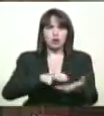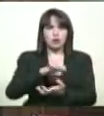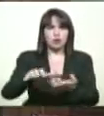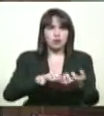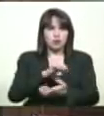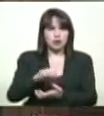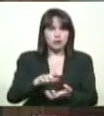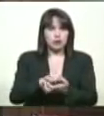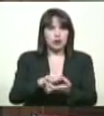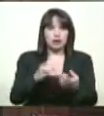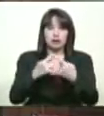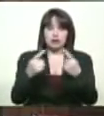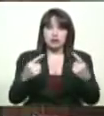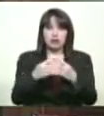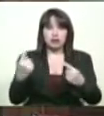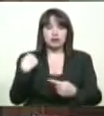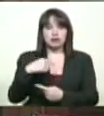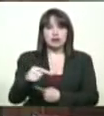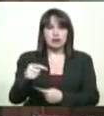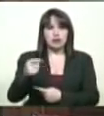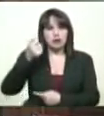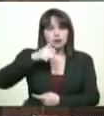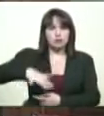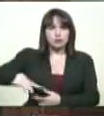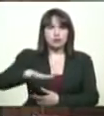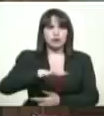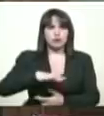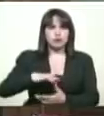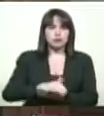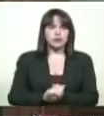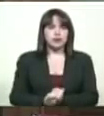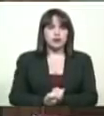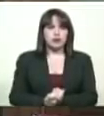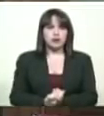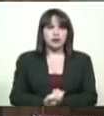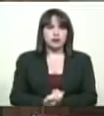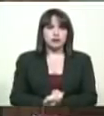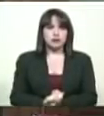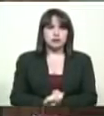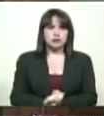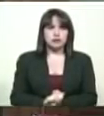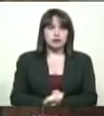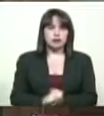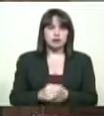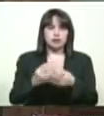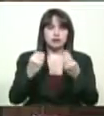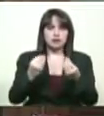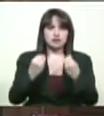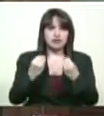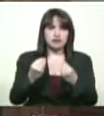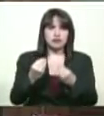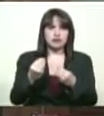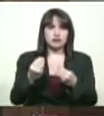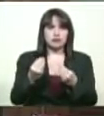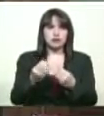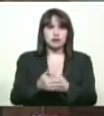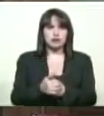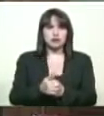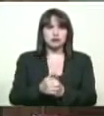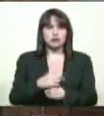múltiples que tiene el pueblo solo nosotros podemos sólo nosotros podemos acompañar